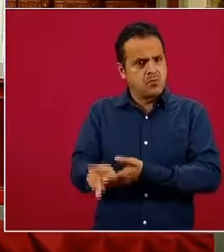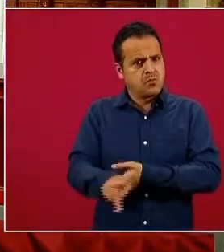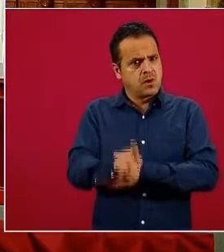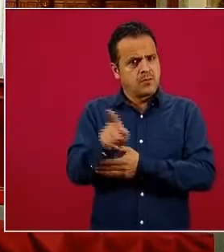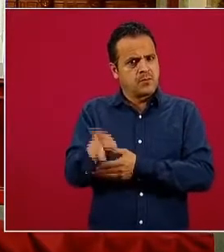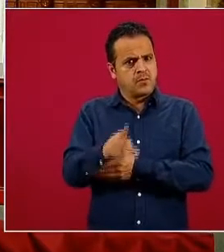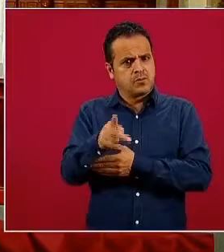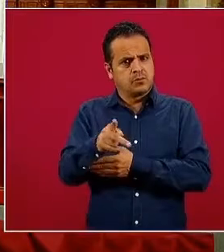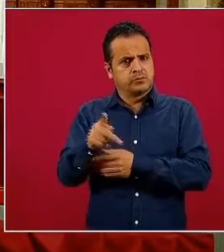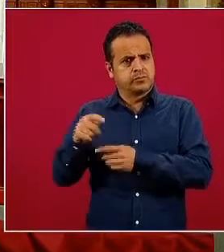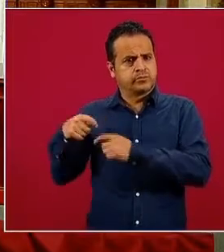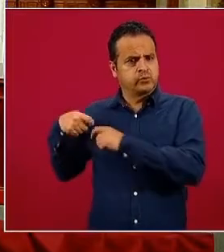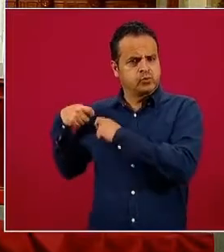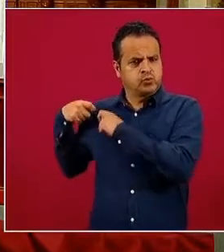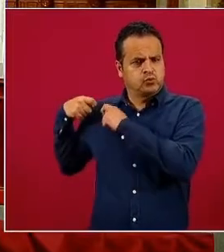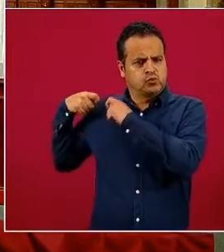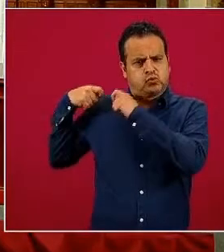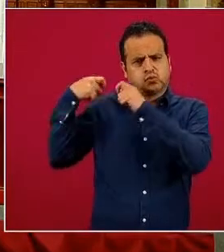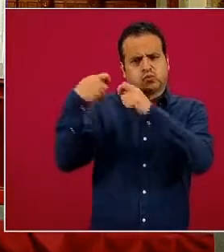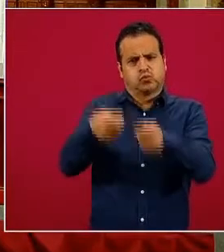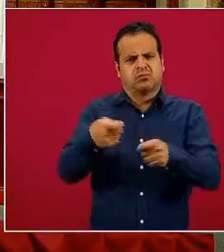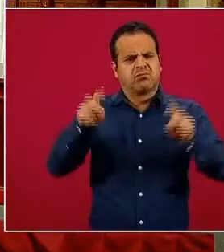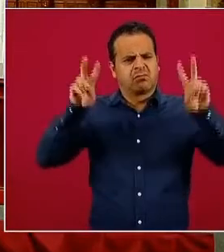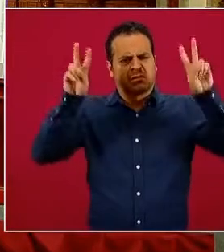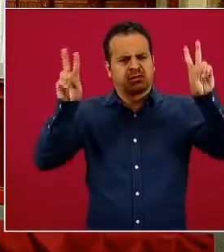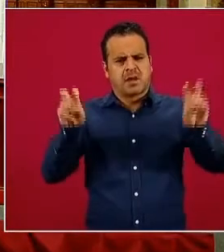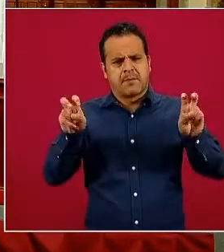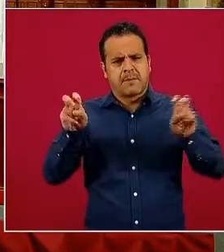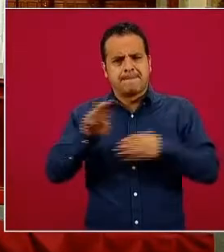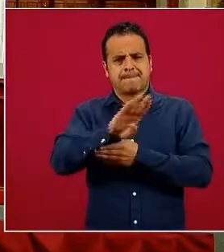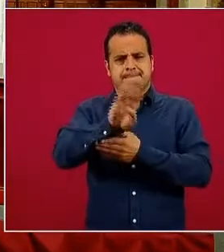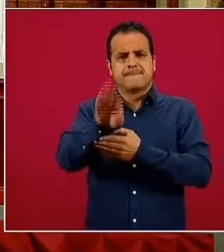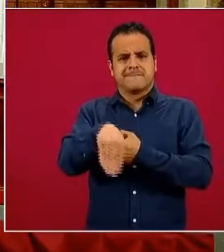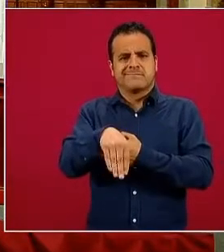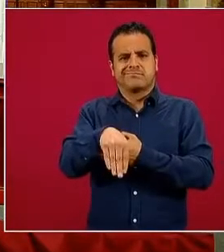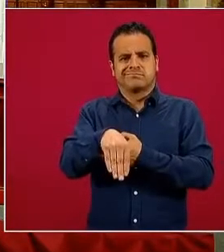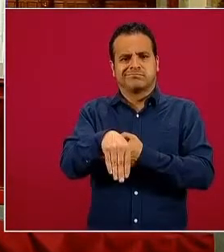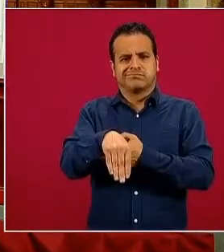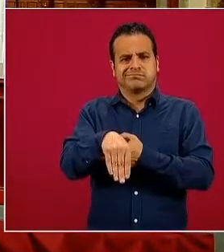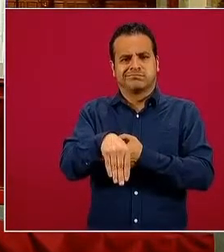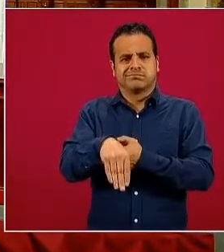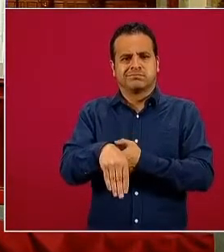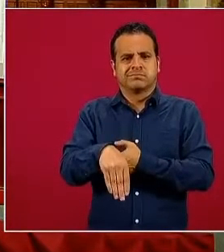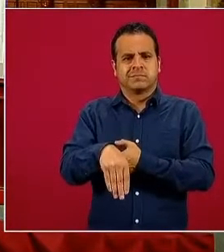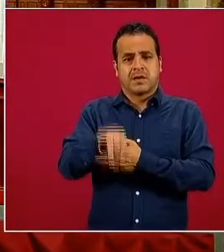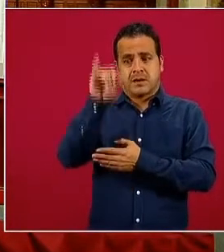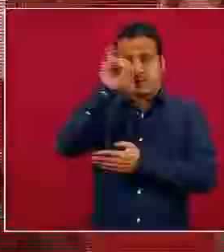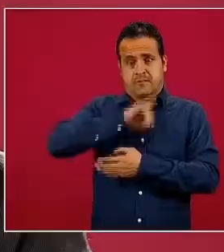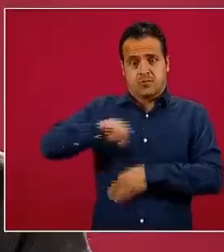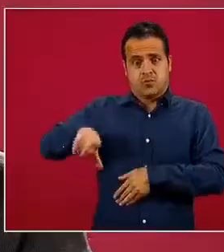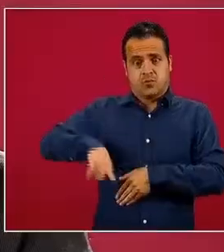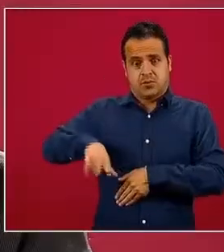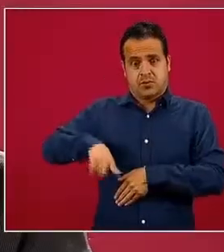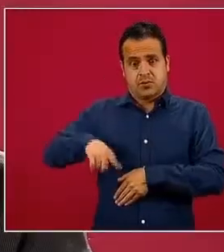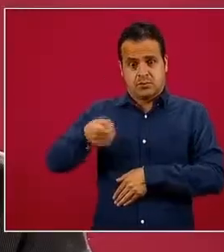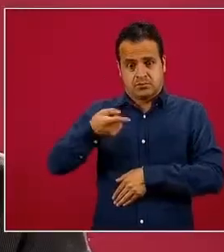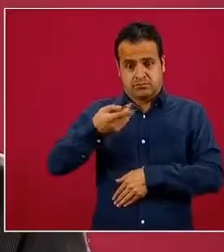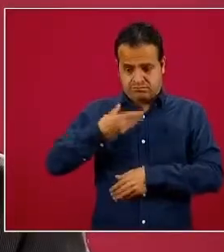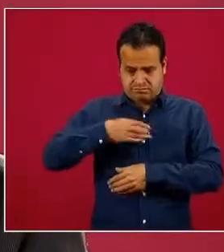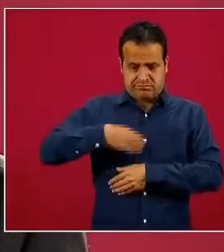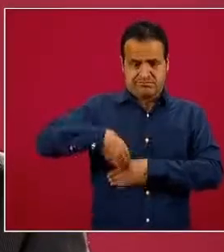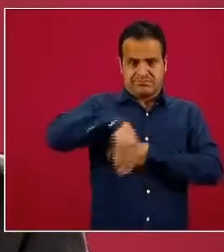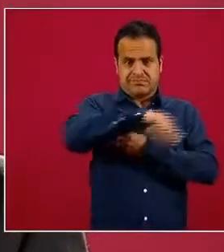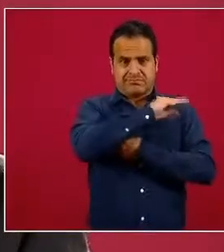estructuradas sobre la celebración de muertos. Nuestra jefa de gobierno, la doctora Sheinbaum, a quien le mandamos un saludo y que se